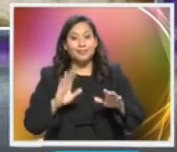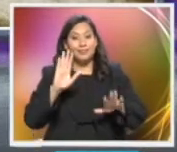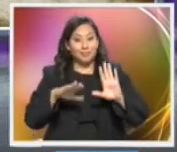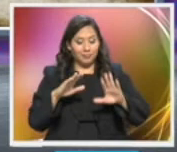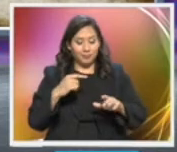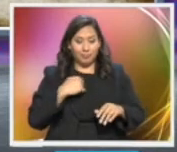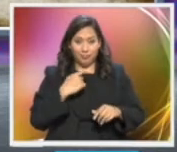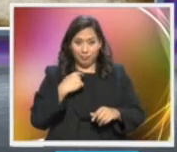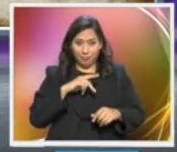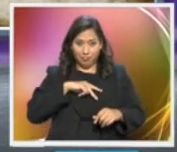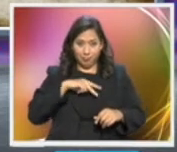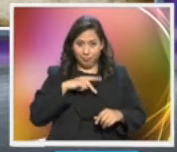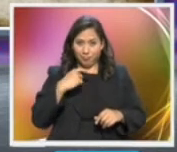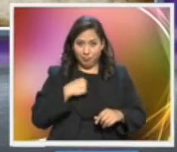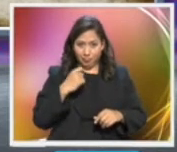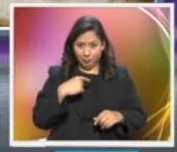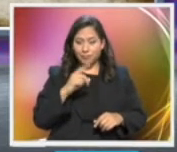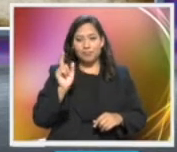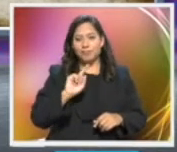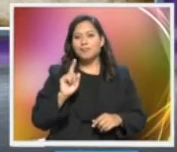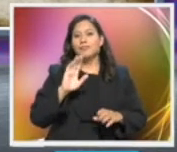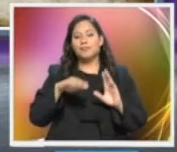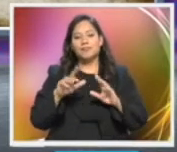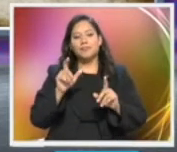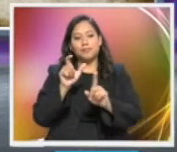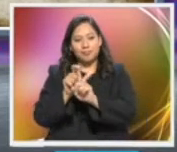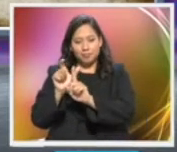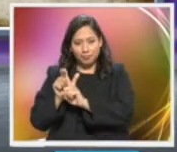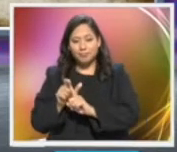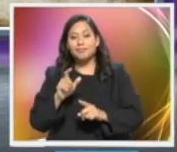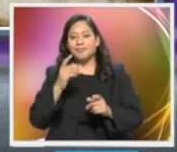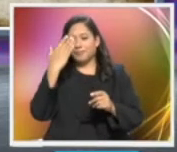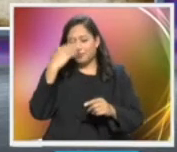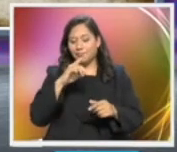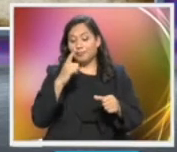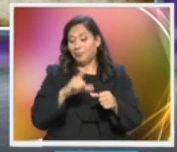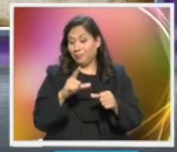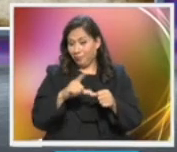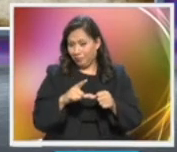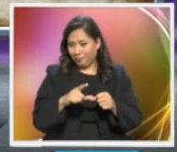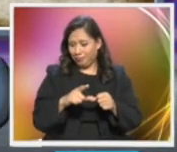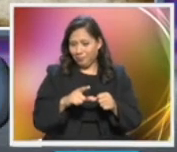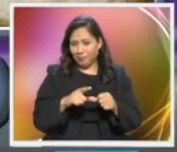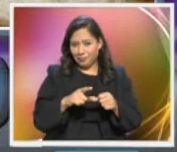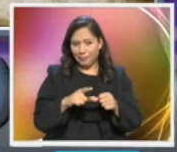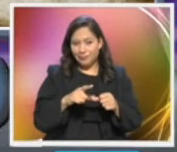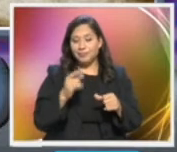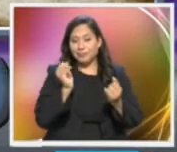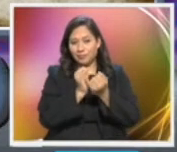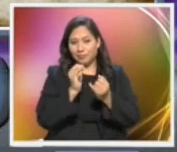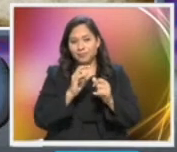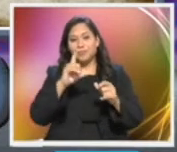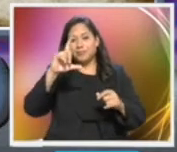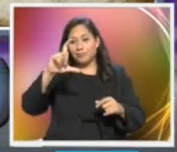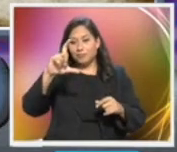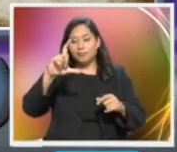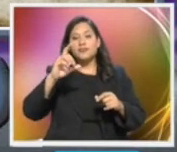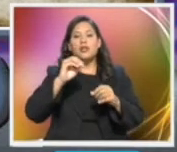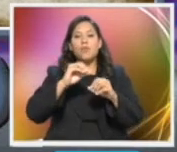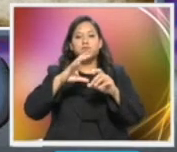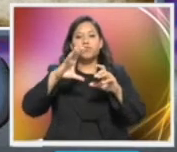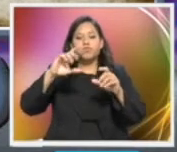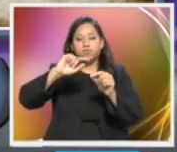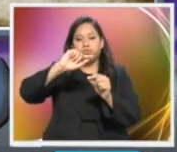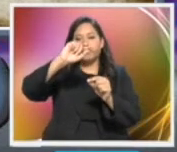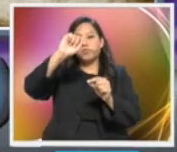él mismo, ¿no? Sí. También le podemos considerar que estas letras de gran tamaño, también se les considera inflamientos,